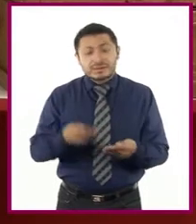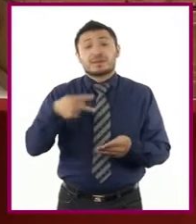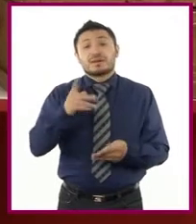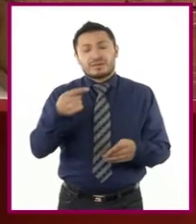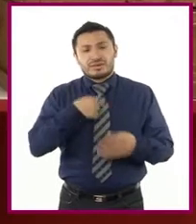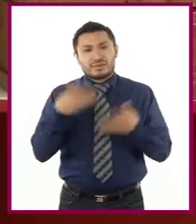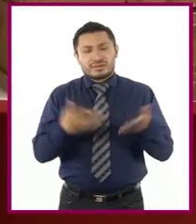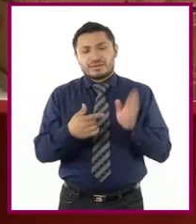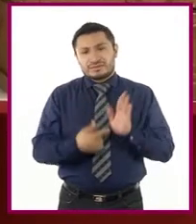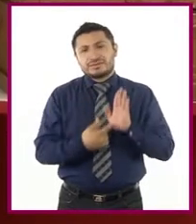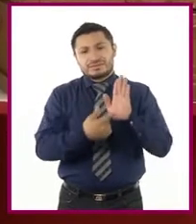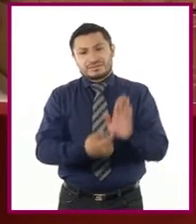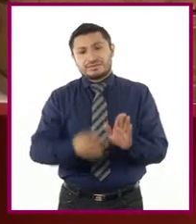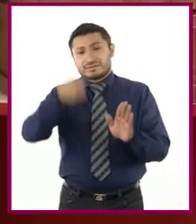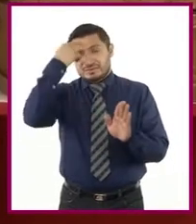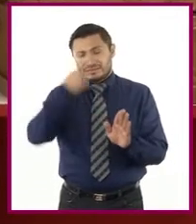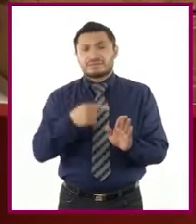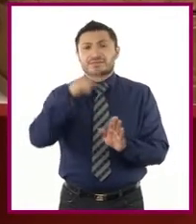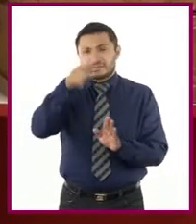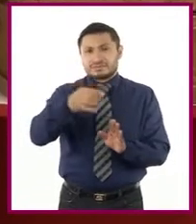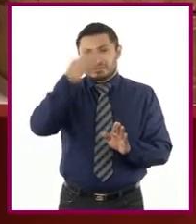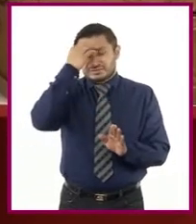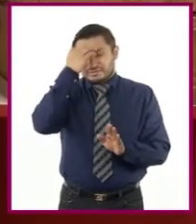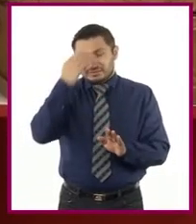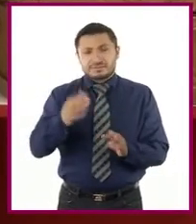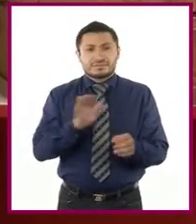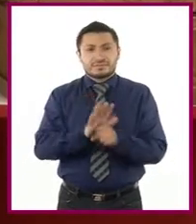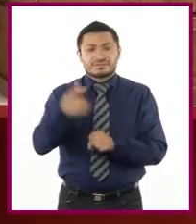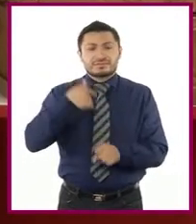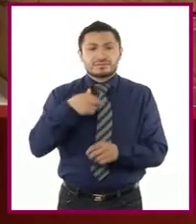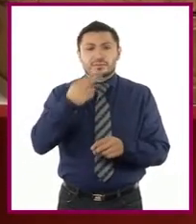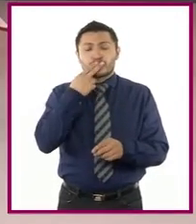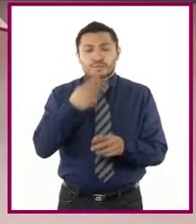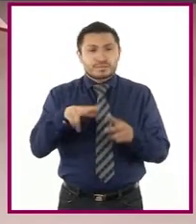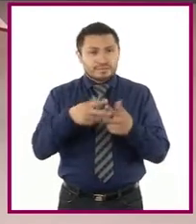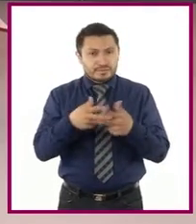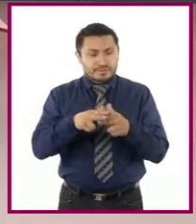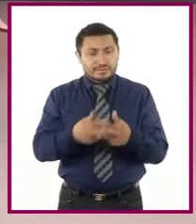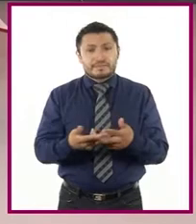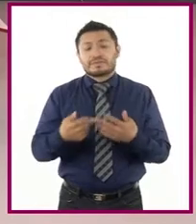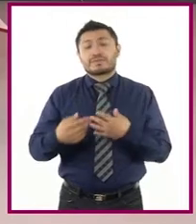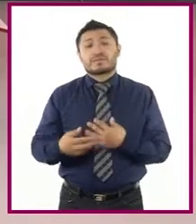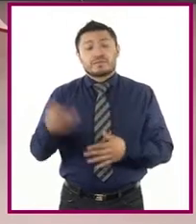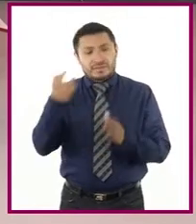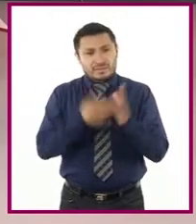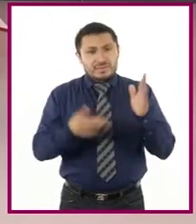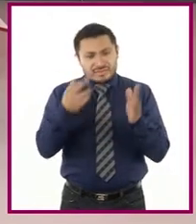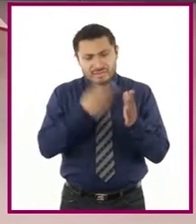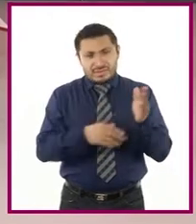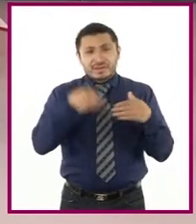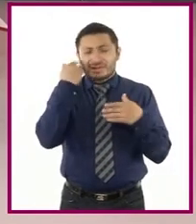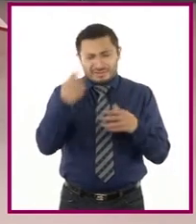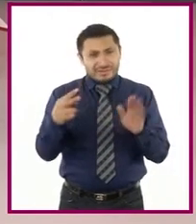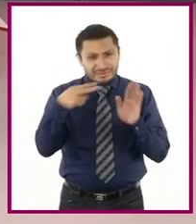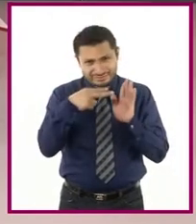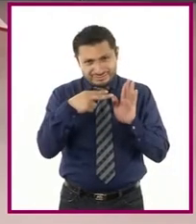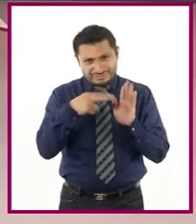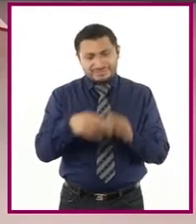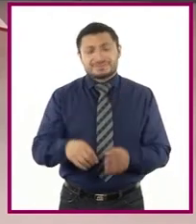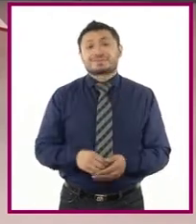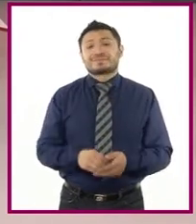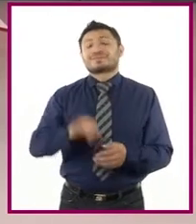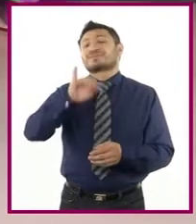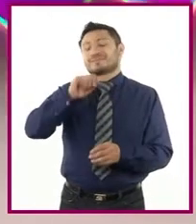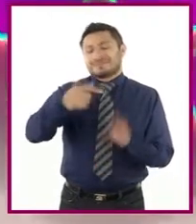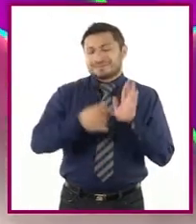pequeña presentación para que conozcan parte de lo que utilizo en el taller. ¿Quieren verla? ¡Por supuesto! ¡Vamos